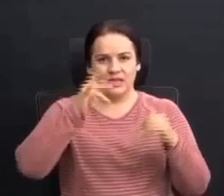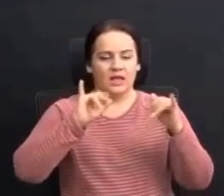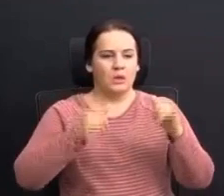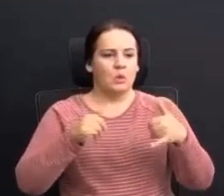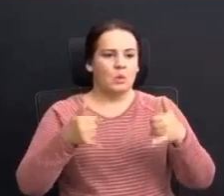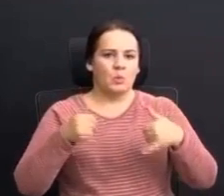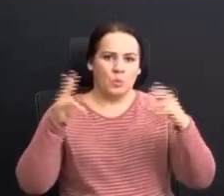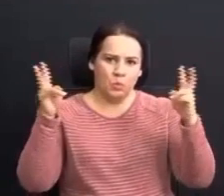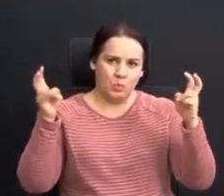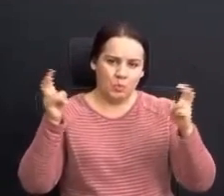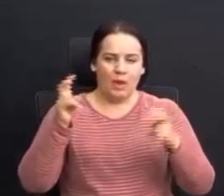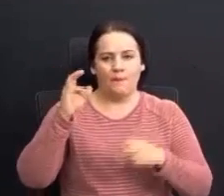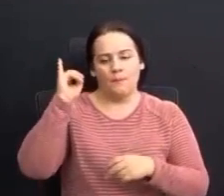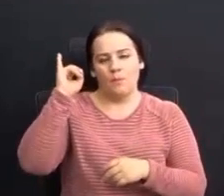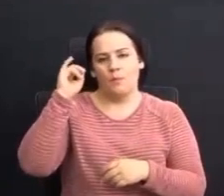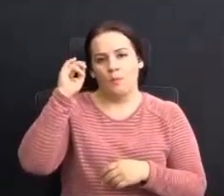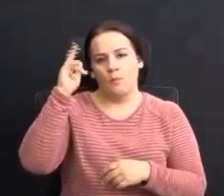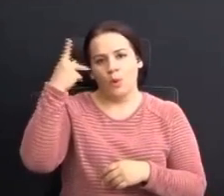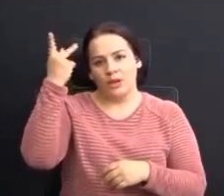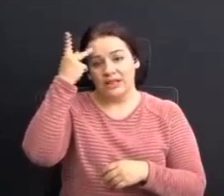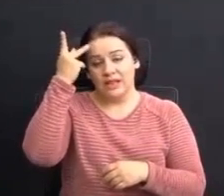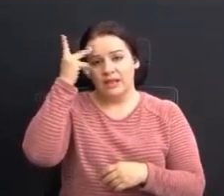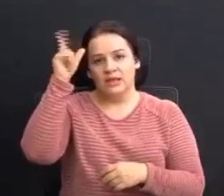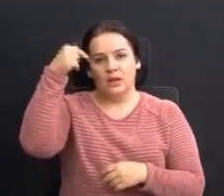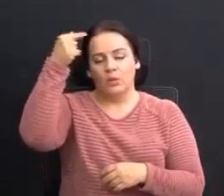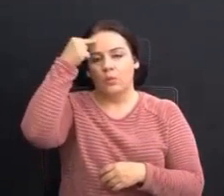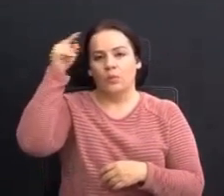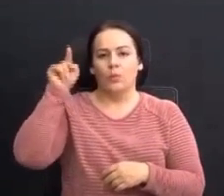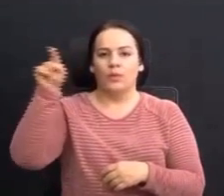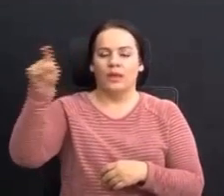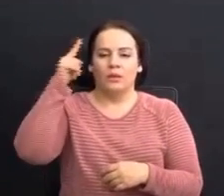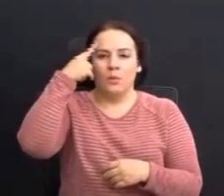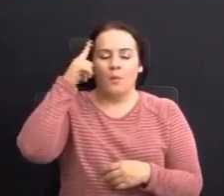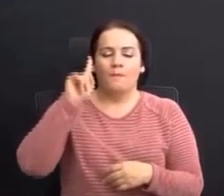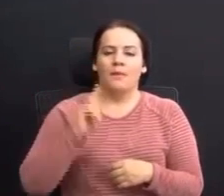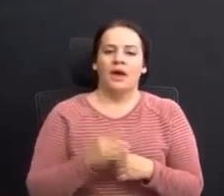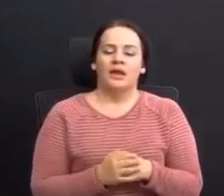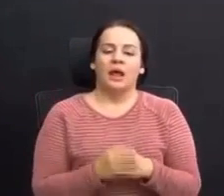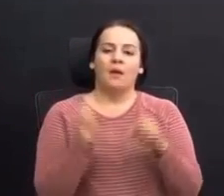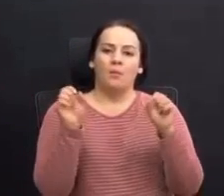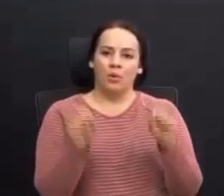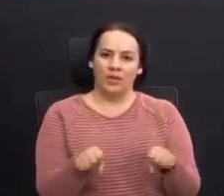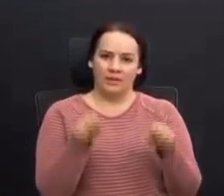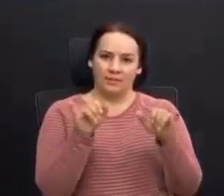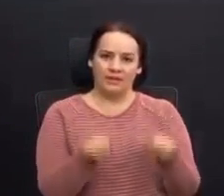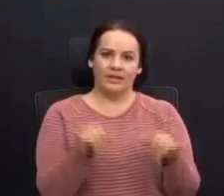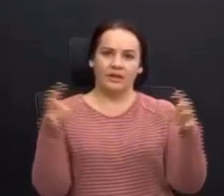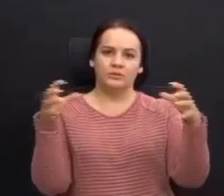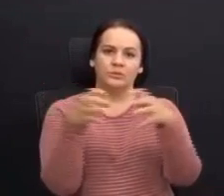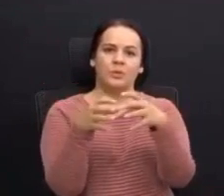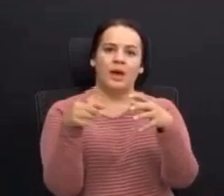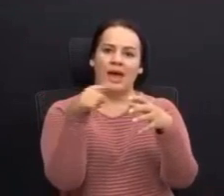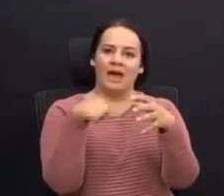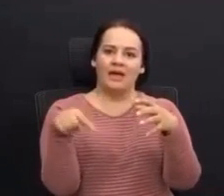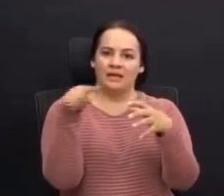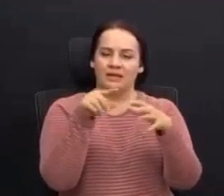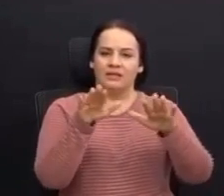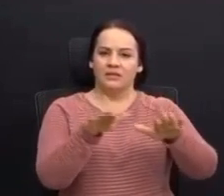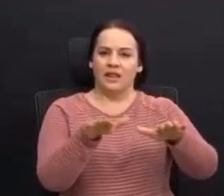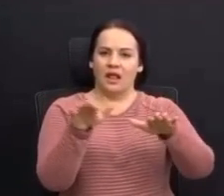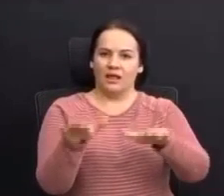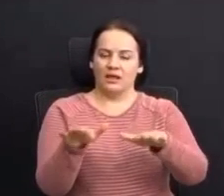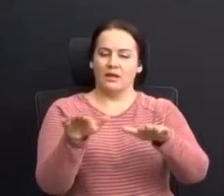jugarretas políticas del Poder Ejecutivo para poder mantener a su base tranquila, su base